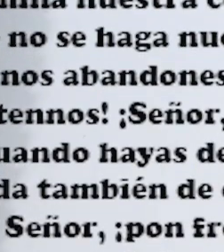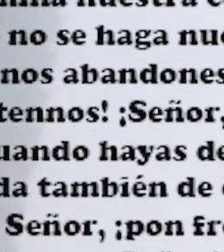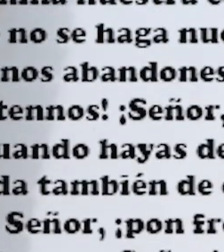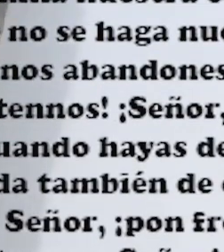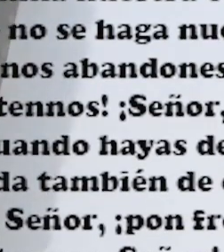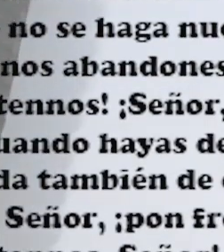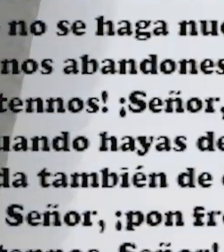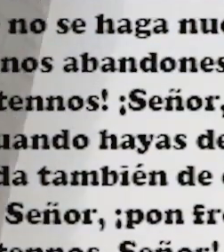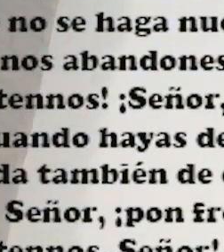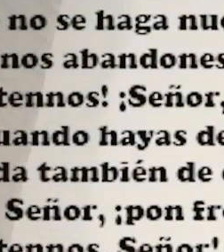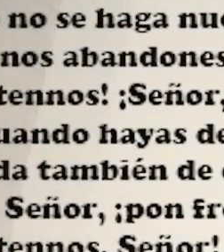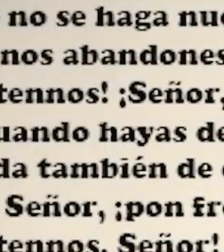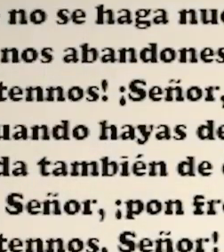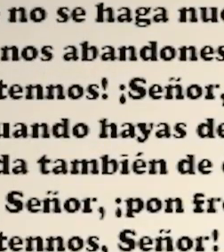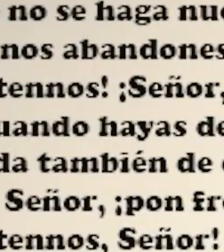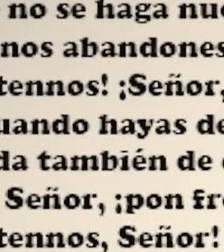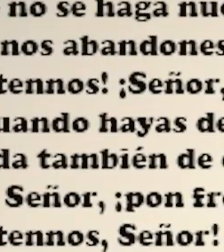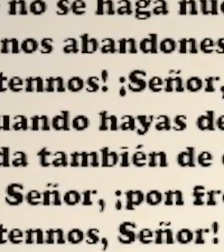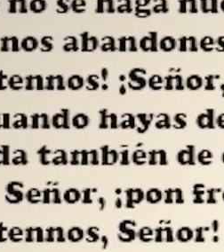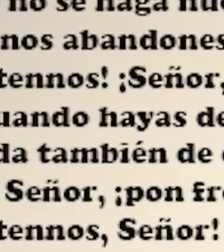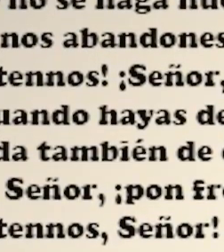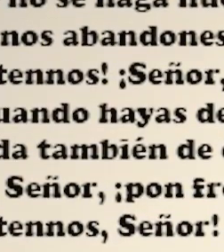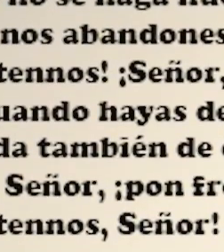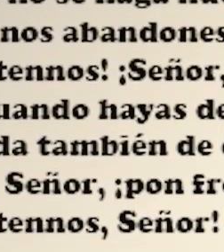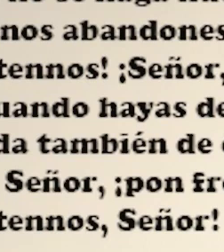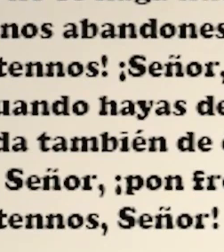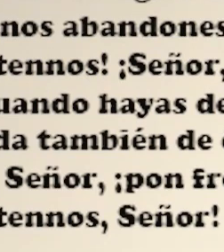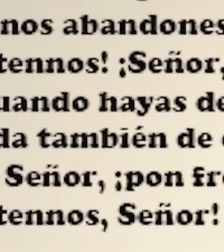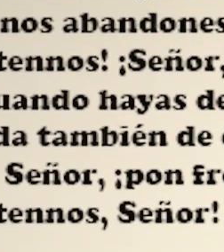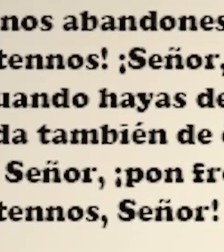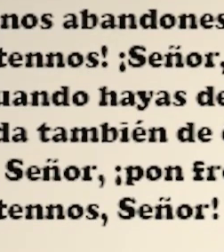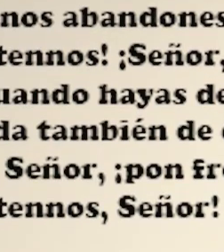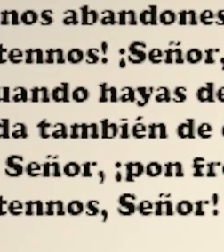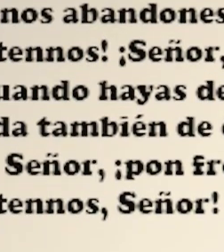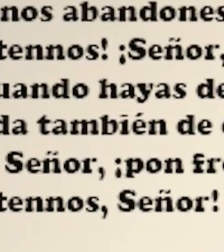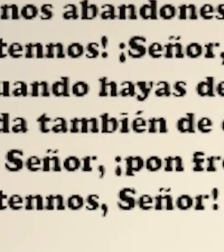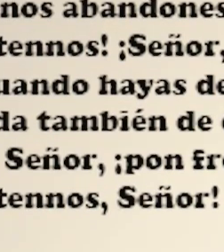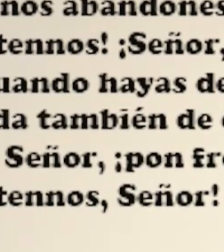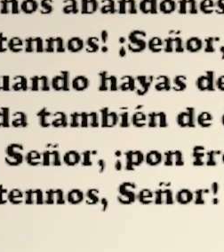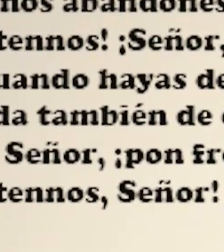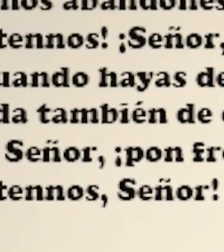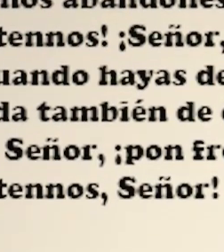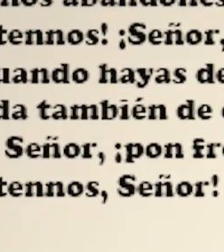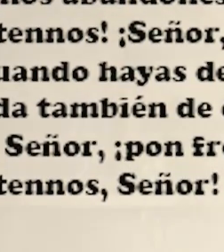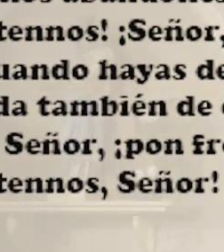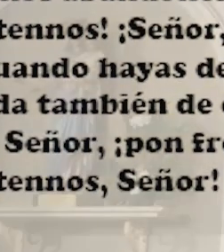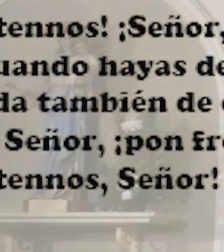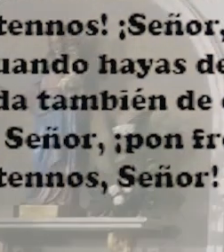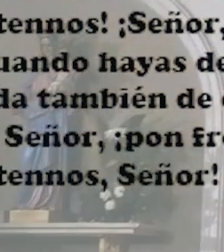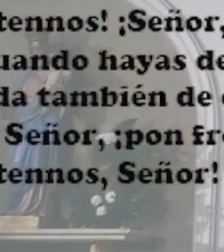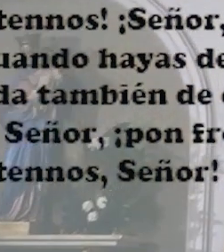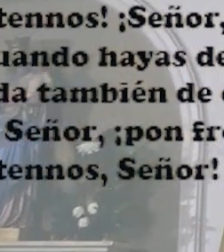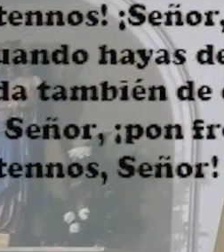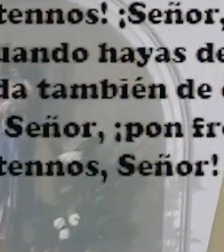detén la mano de Caín. Ilumina nuestra conciencia, que no se haga nuestra voluntad, no nos abandones